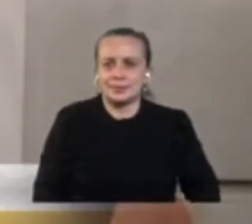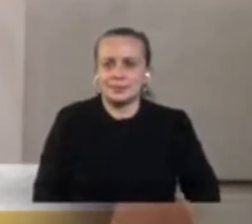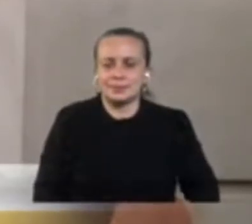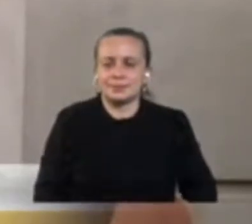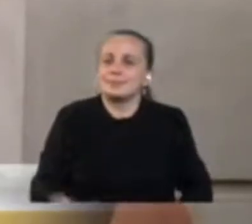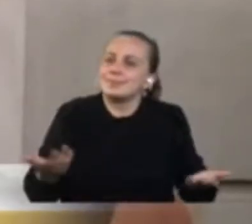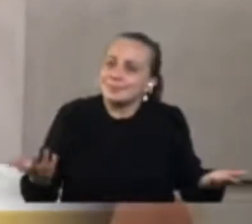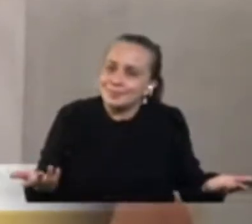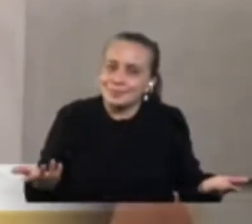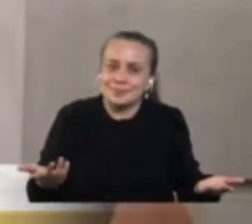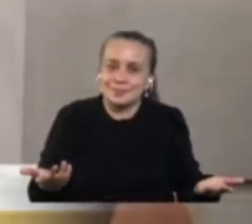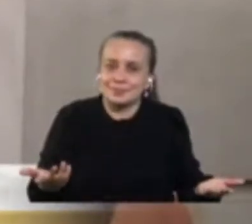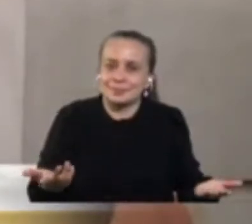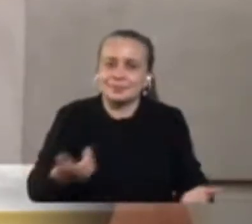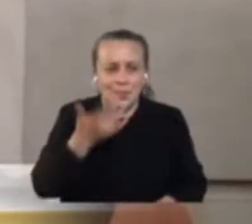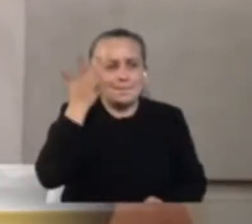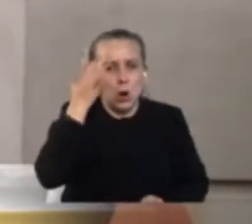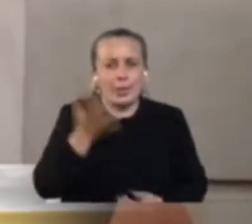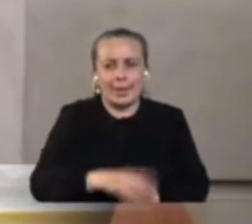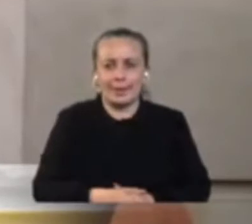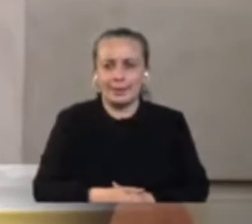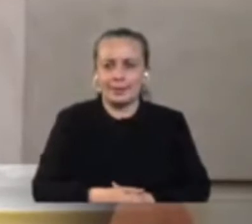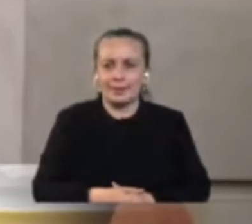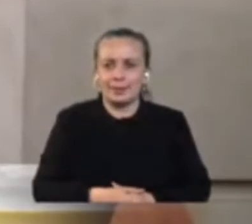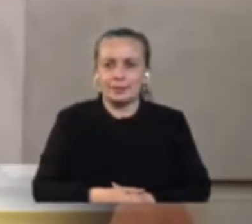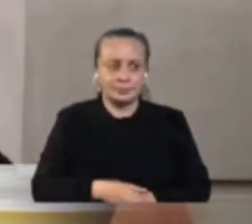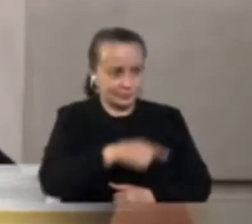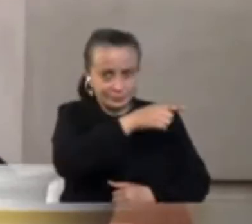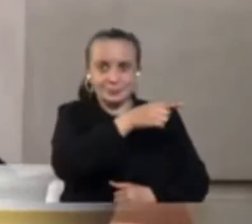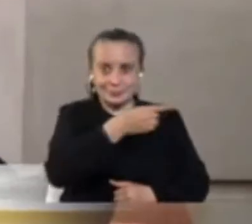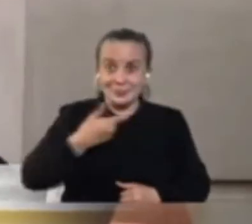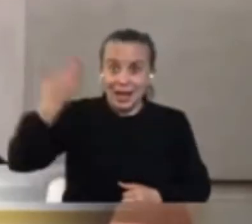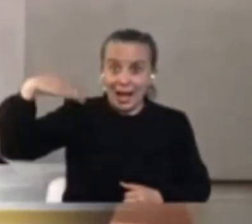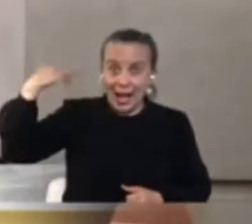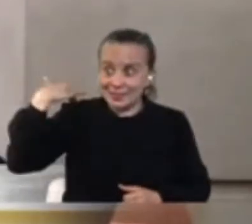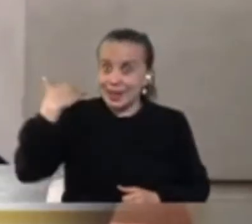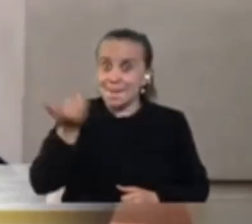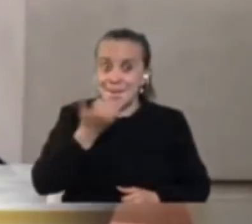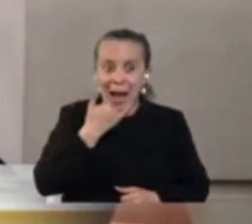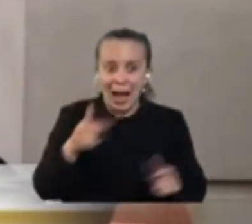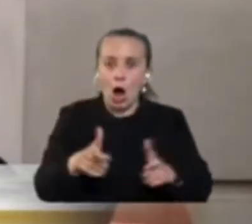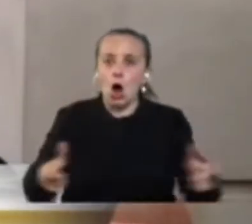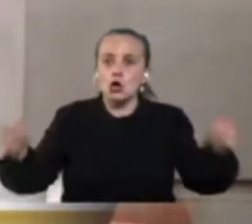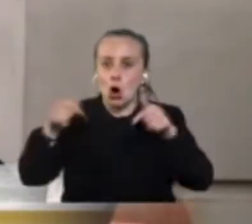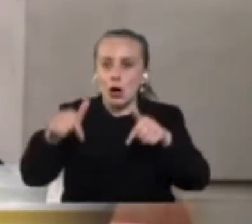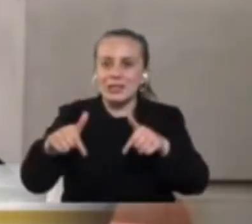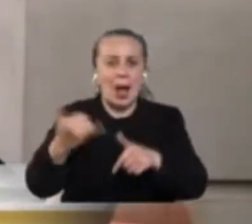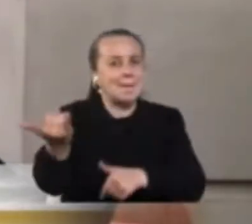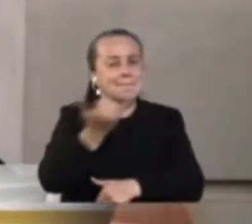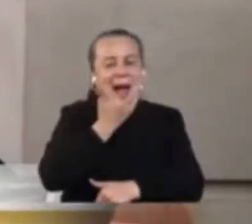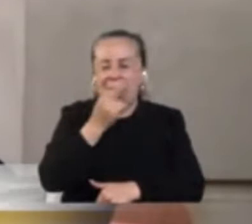¿Por qué evitan resolver el error que cometió el Congreso de la República en el